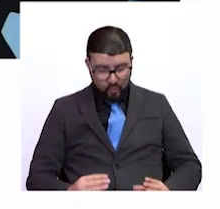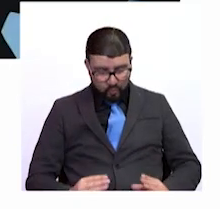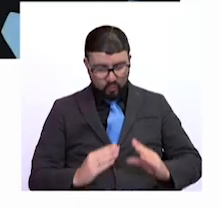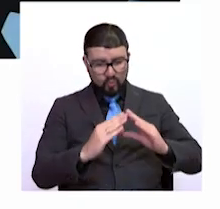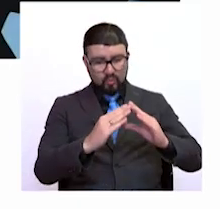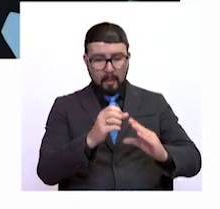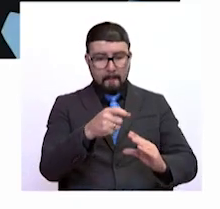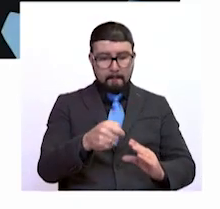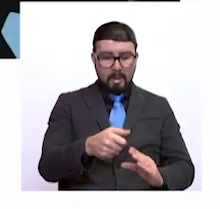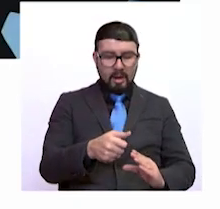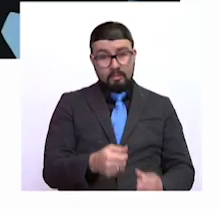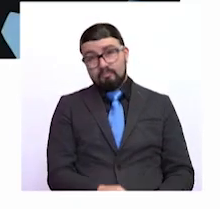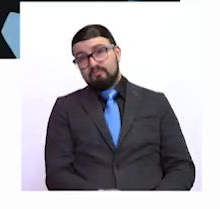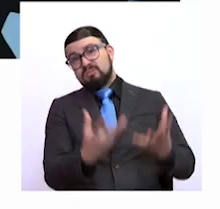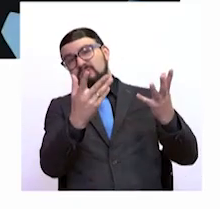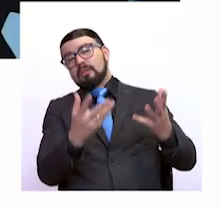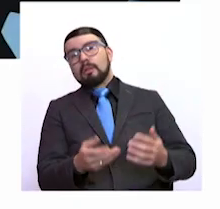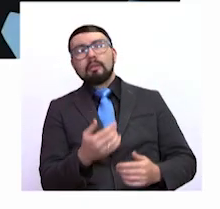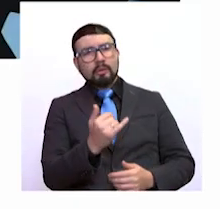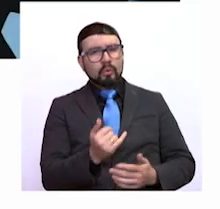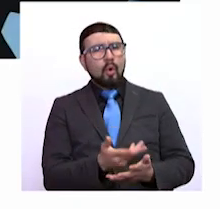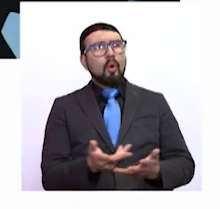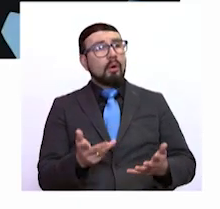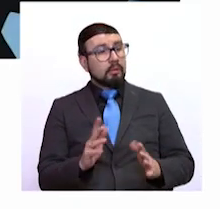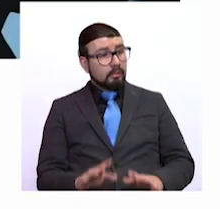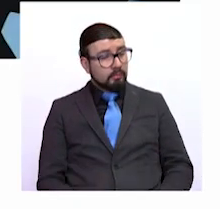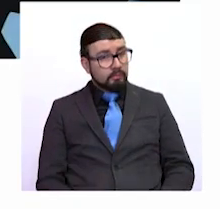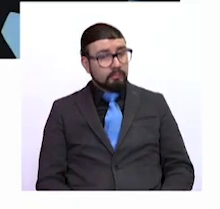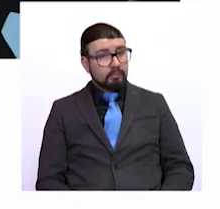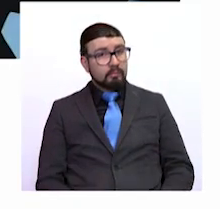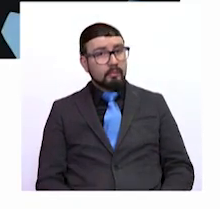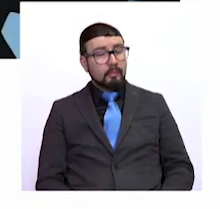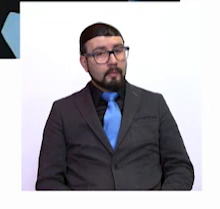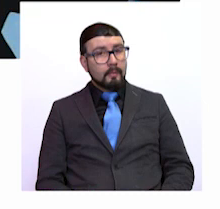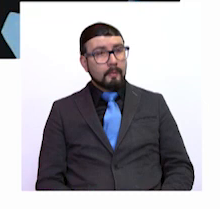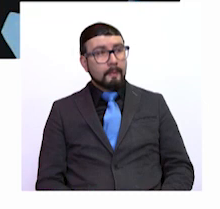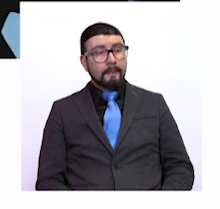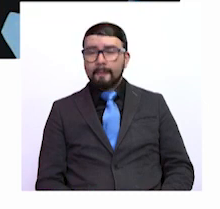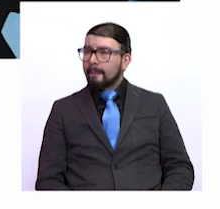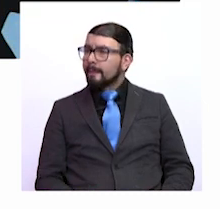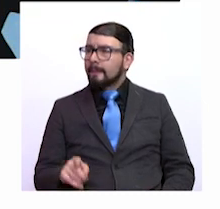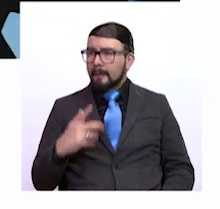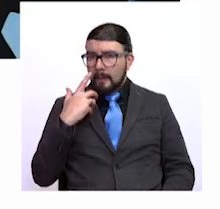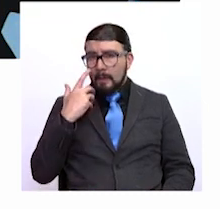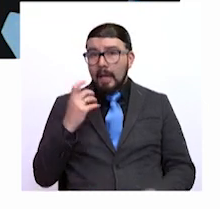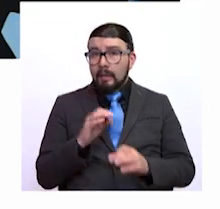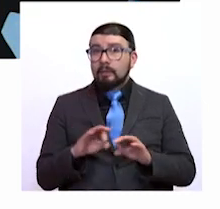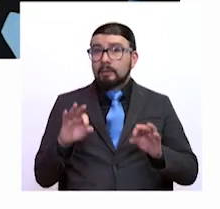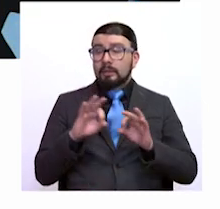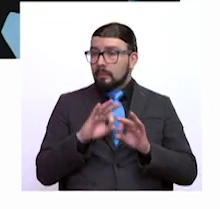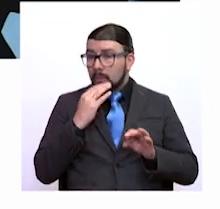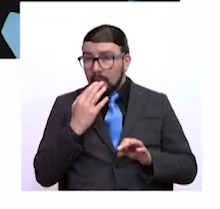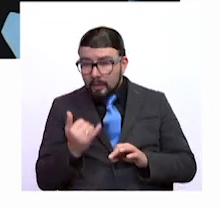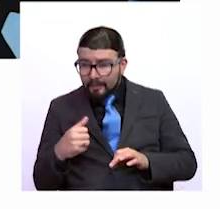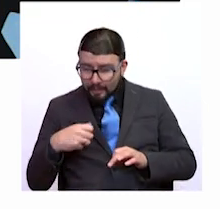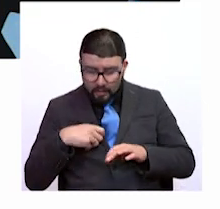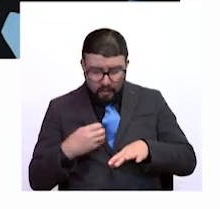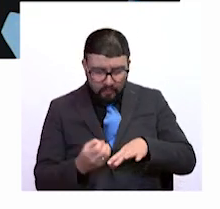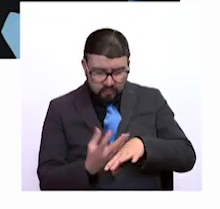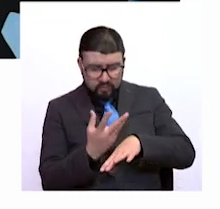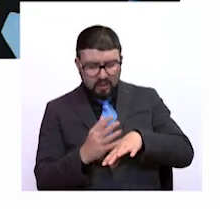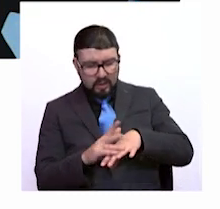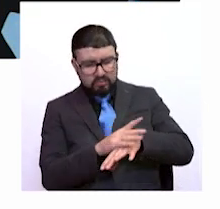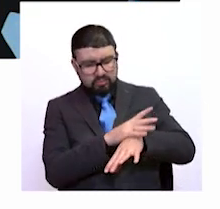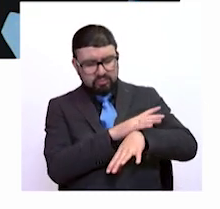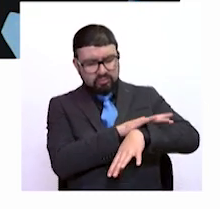pólvora y demás, todas estas lesiones. Y sobre todo mencionar que cuando uno tiene una quemadura que simplemente compromete